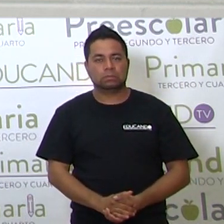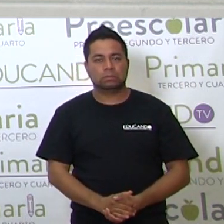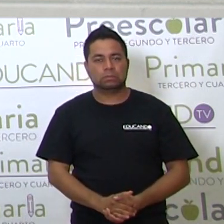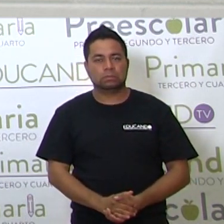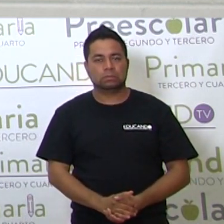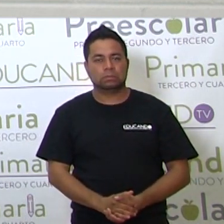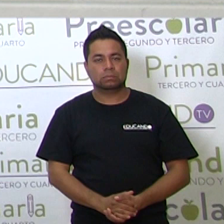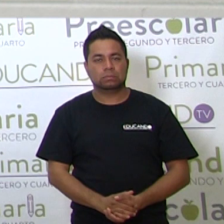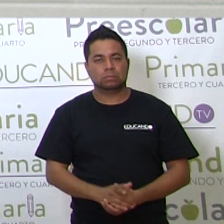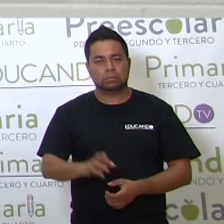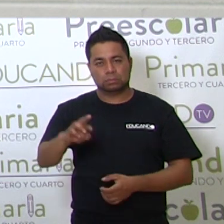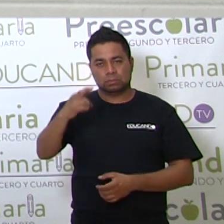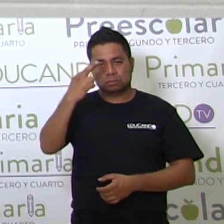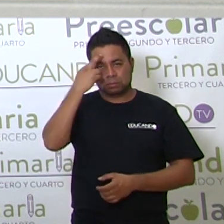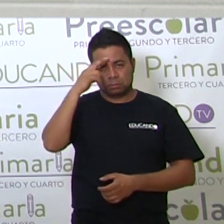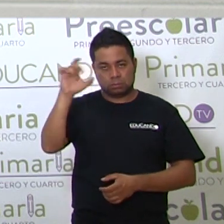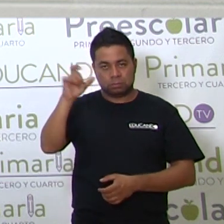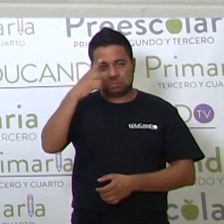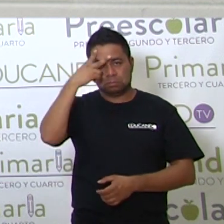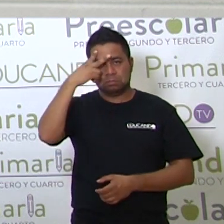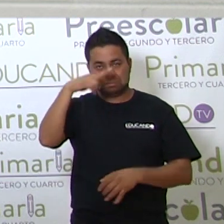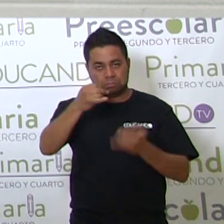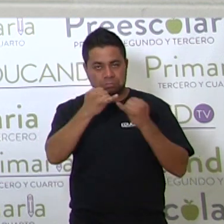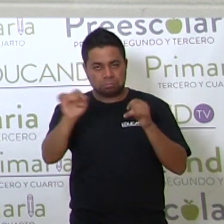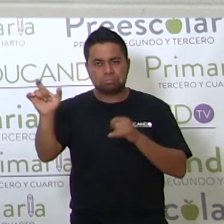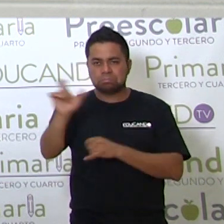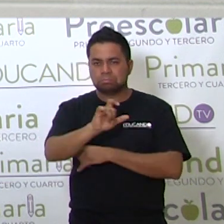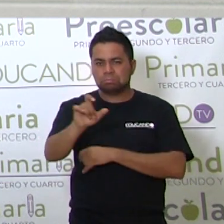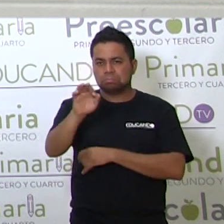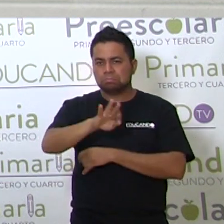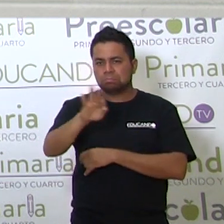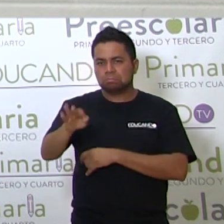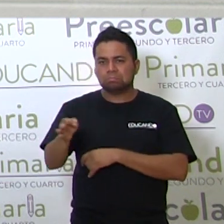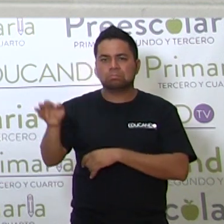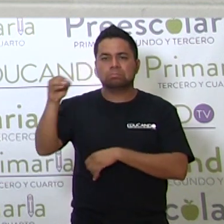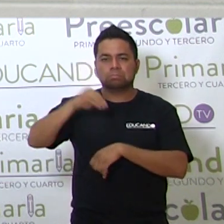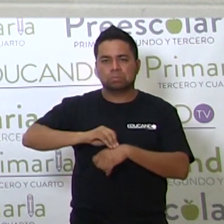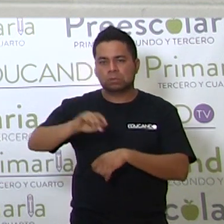Acuérdense que en México independiente, ¿de qué periodo estoy hablando?